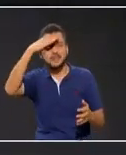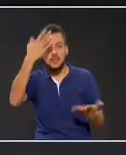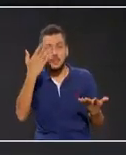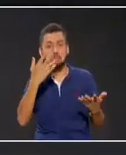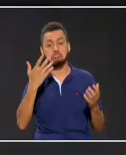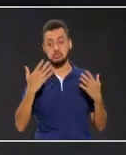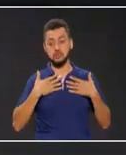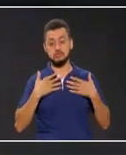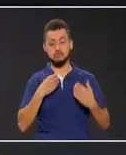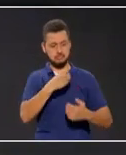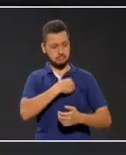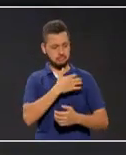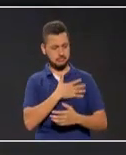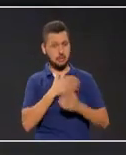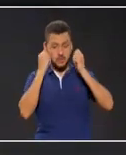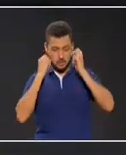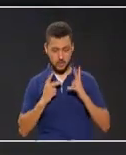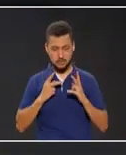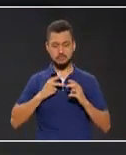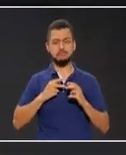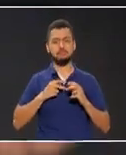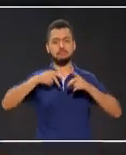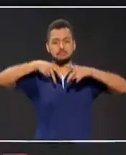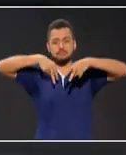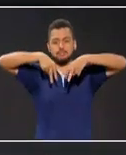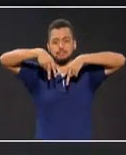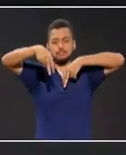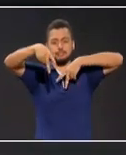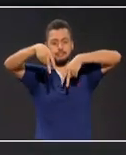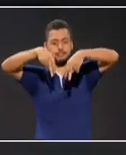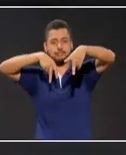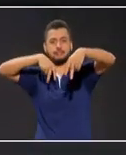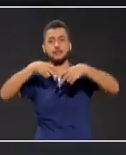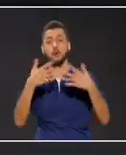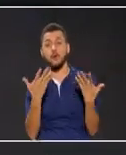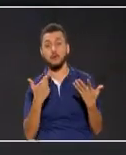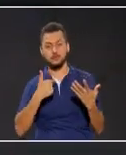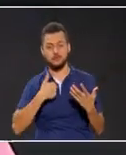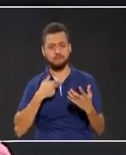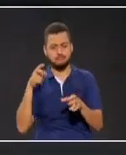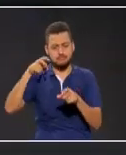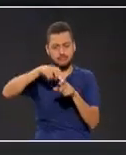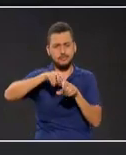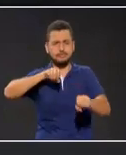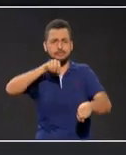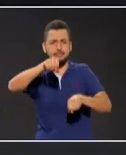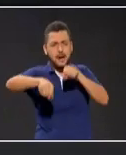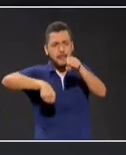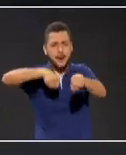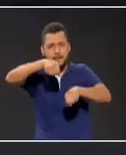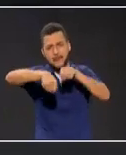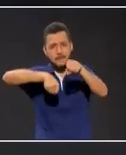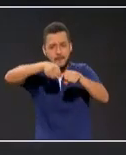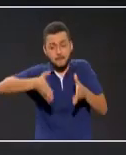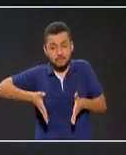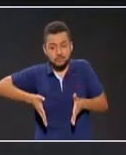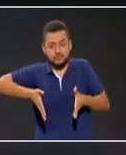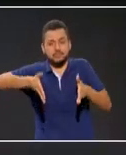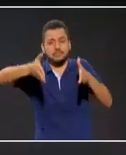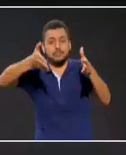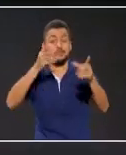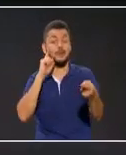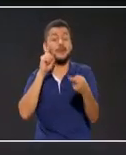como tú decías, Marcela, no todos los adultos, pues digamos, tienen necesidades, pero se trata de activar el espacio público con